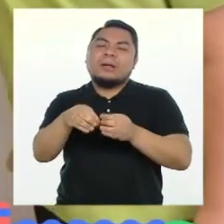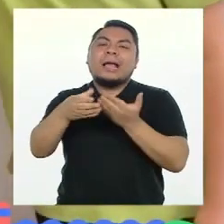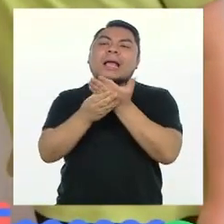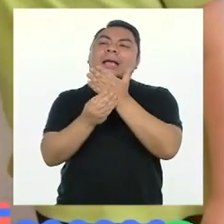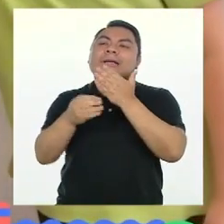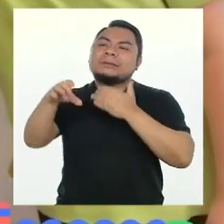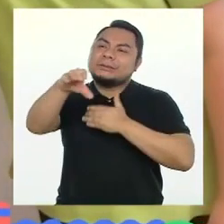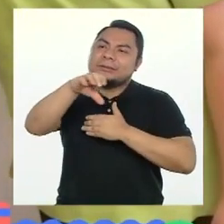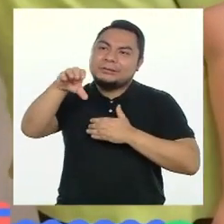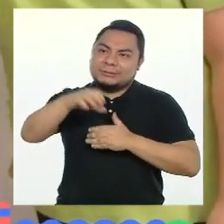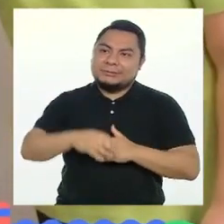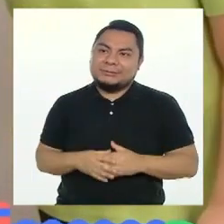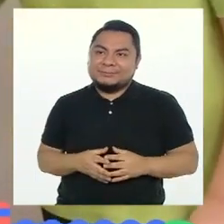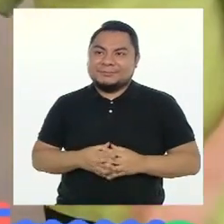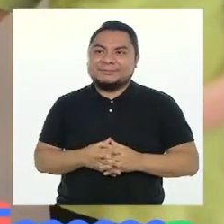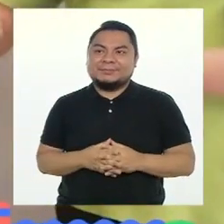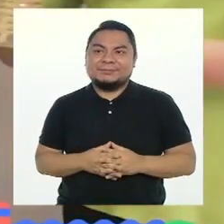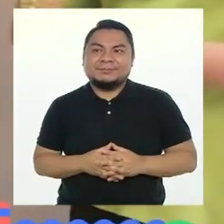aceite.